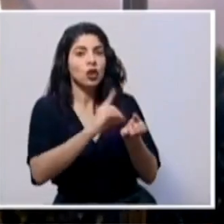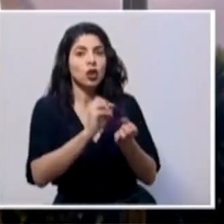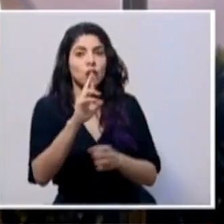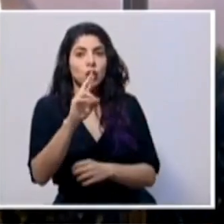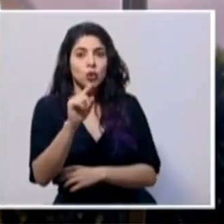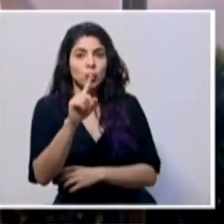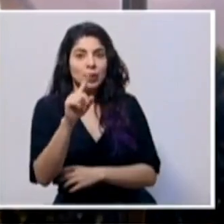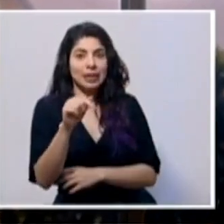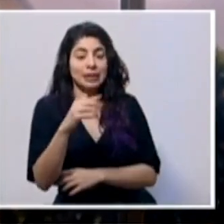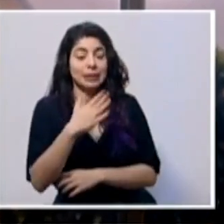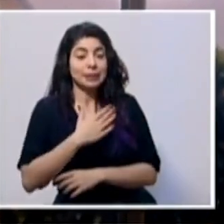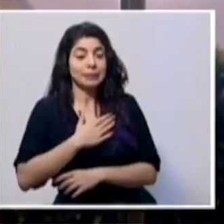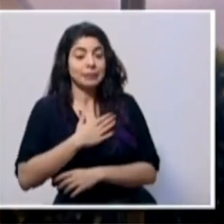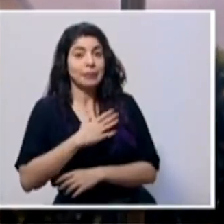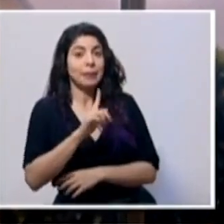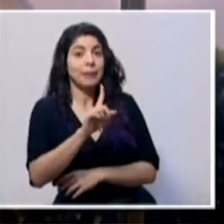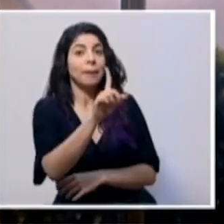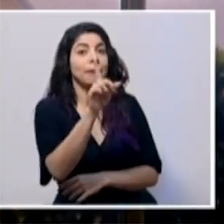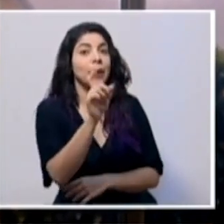consultas.